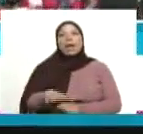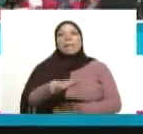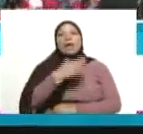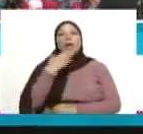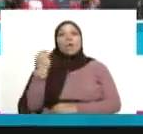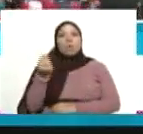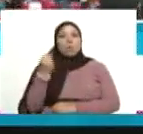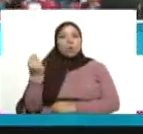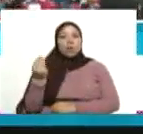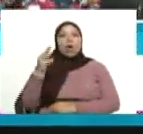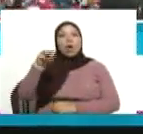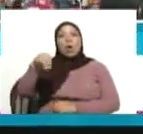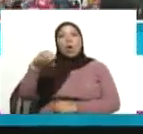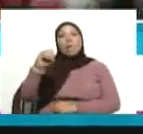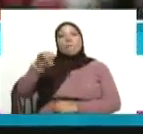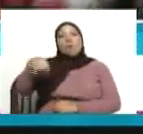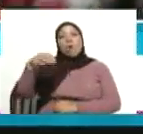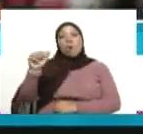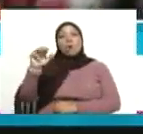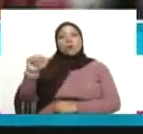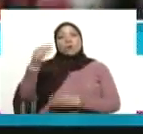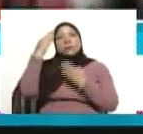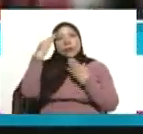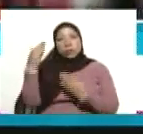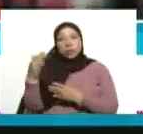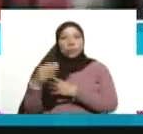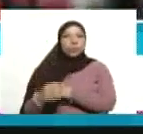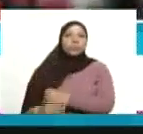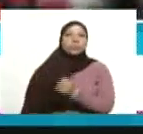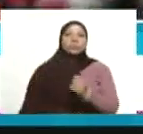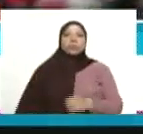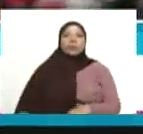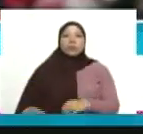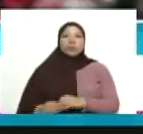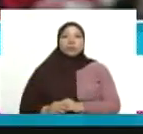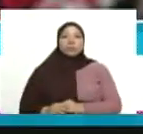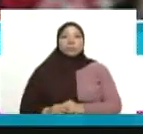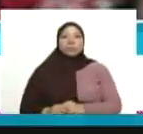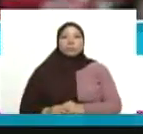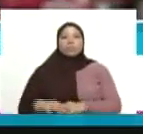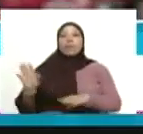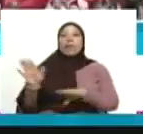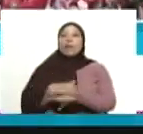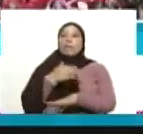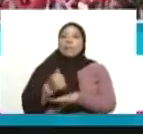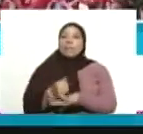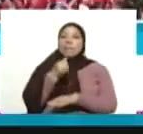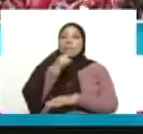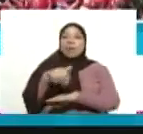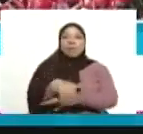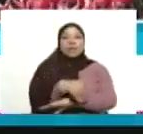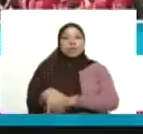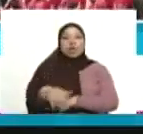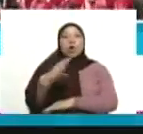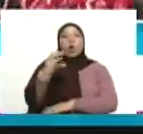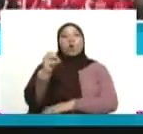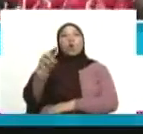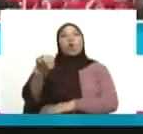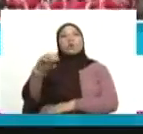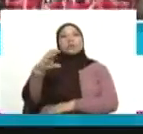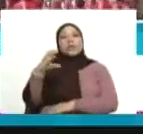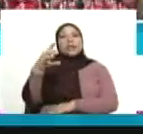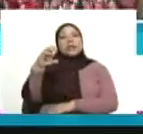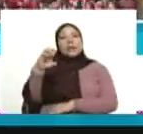del Moján, la gente del Moján, mi saludo, en la avenida principal de la Concepción, allá la gente de